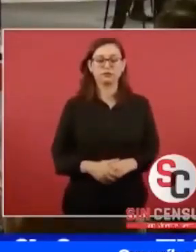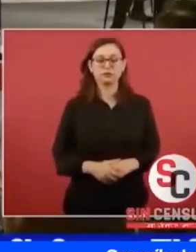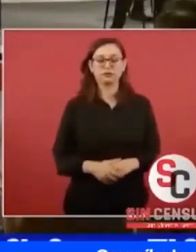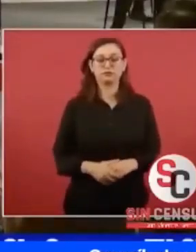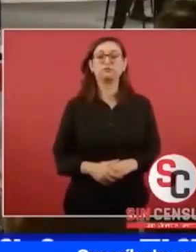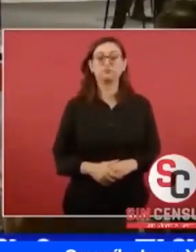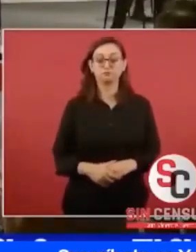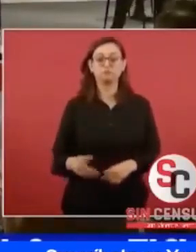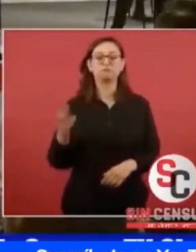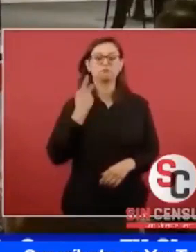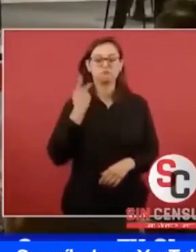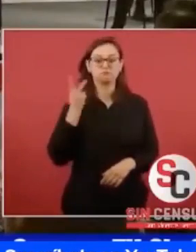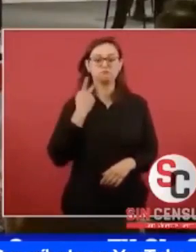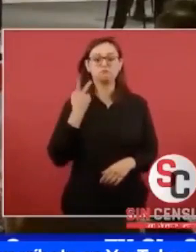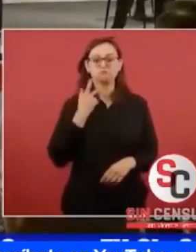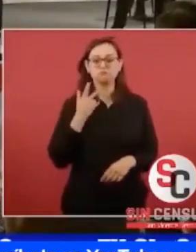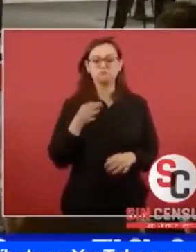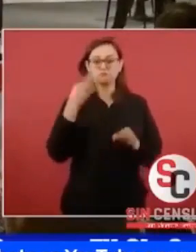muy responsable